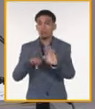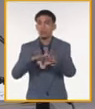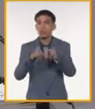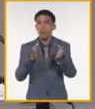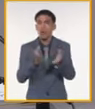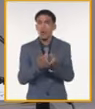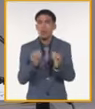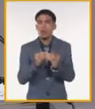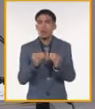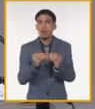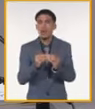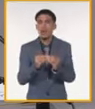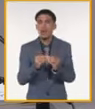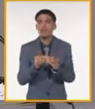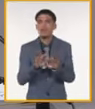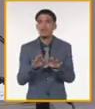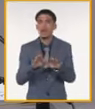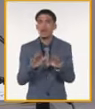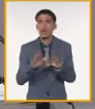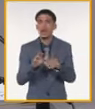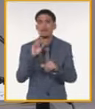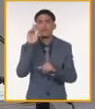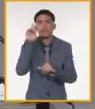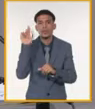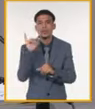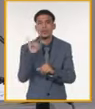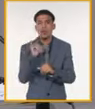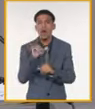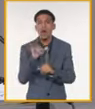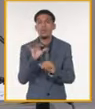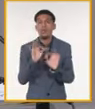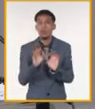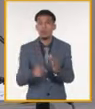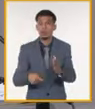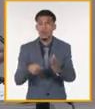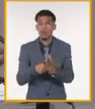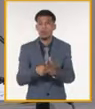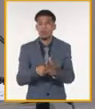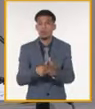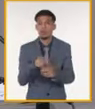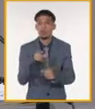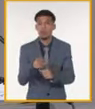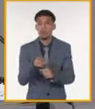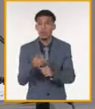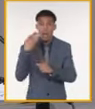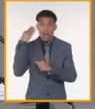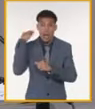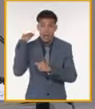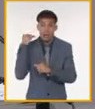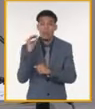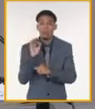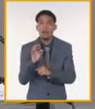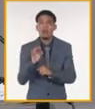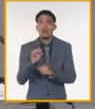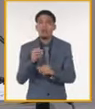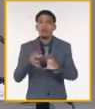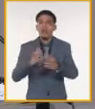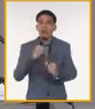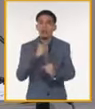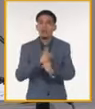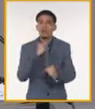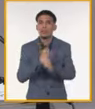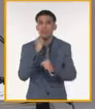referencias al ya suspendido régimen simplificado de tributación que se reconoció en un momento para actividades menos complejas del